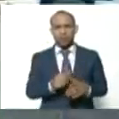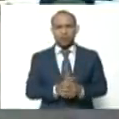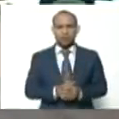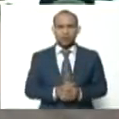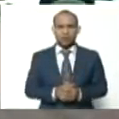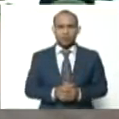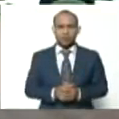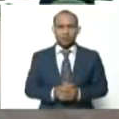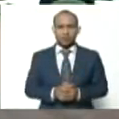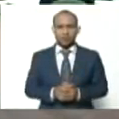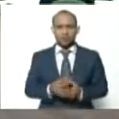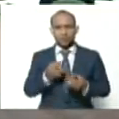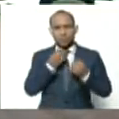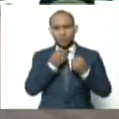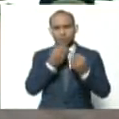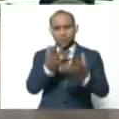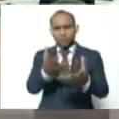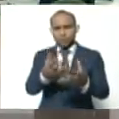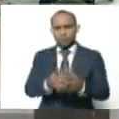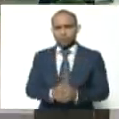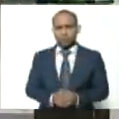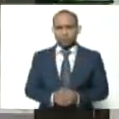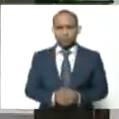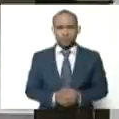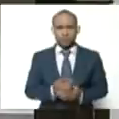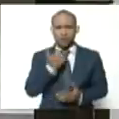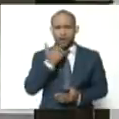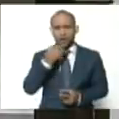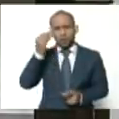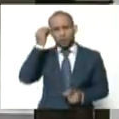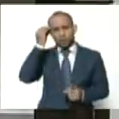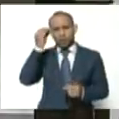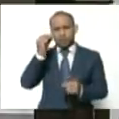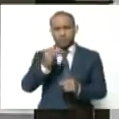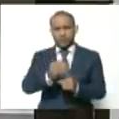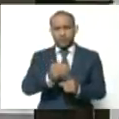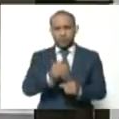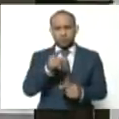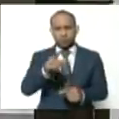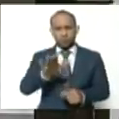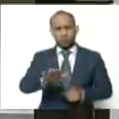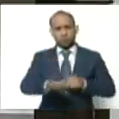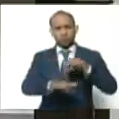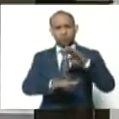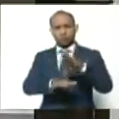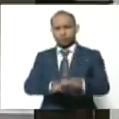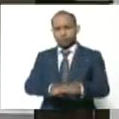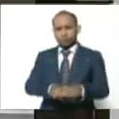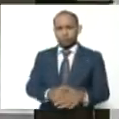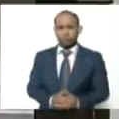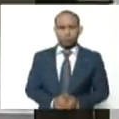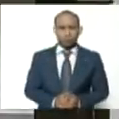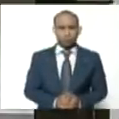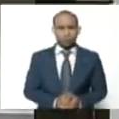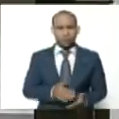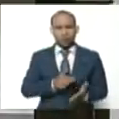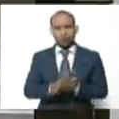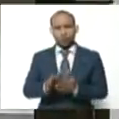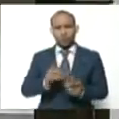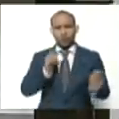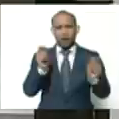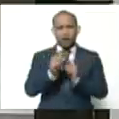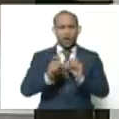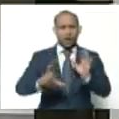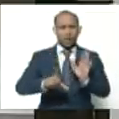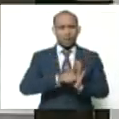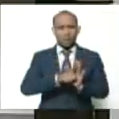Pérez nos diera una opinión sobre este paso que se ha dado de actualización de